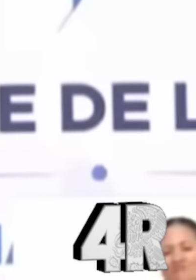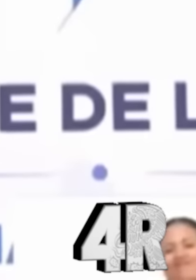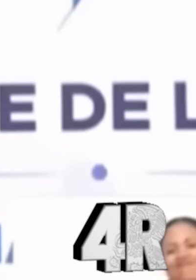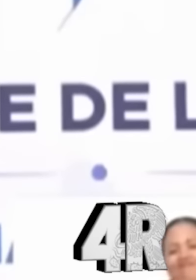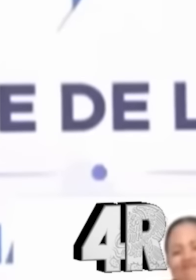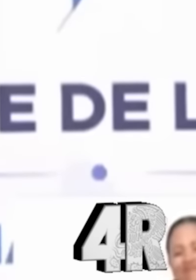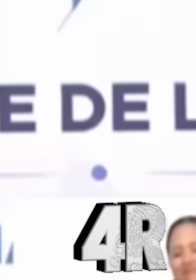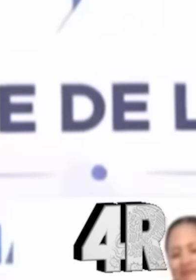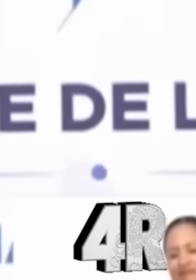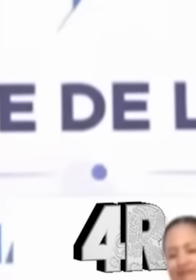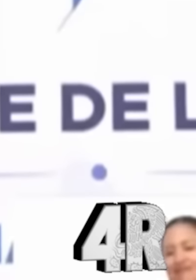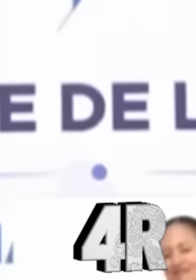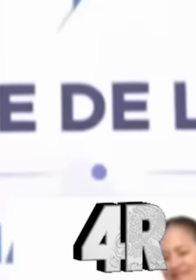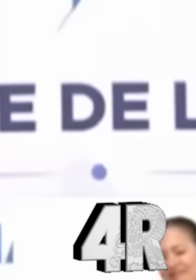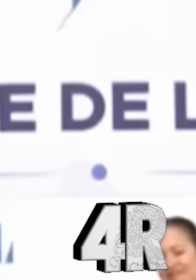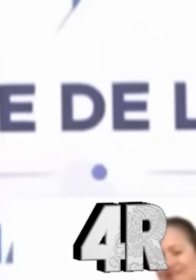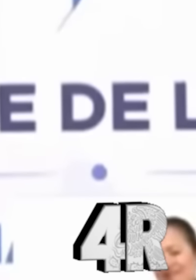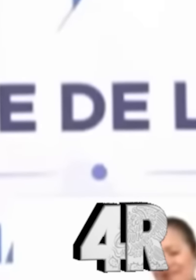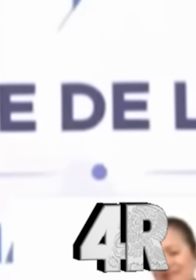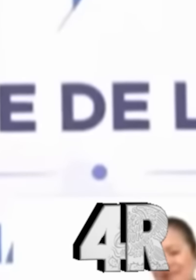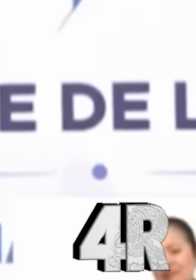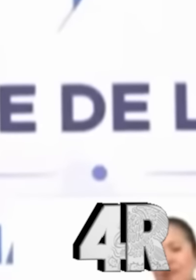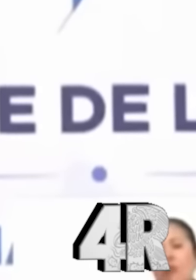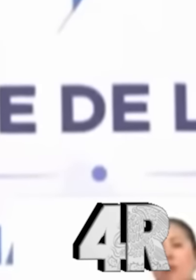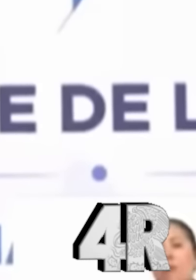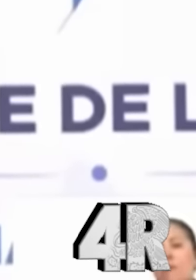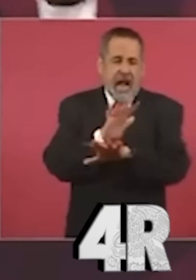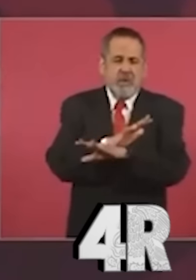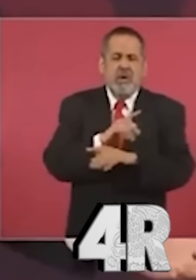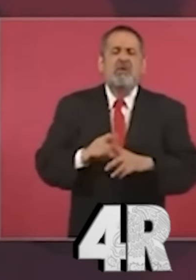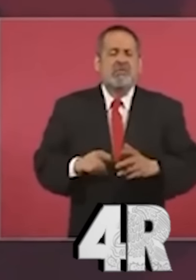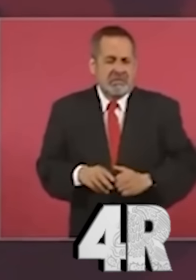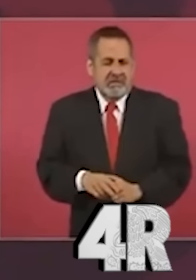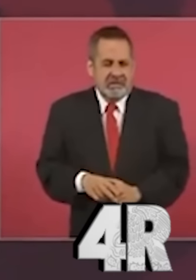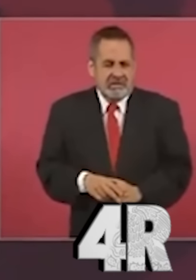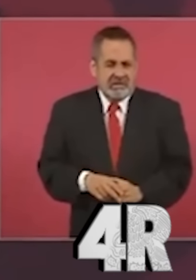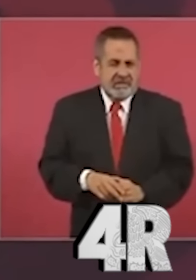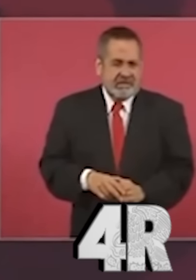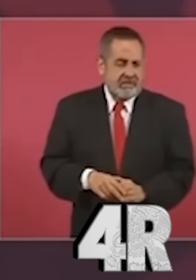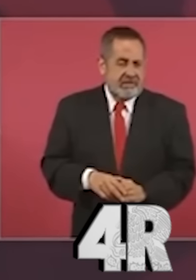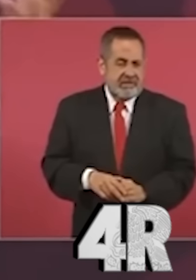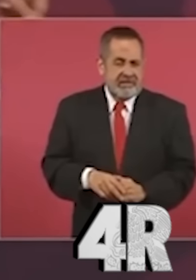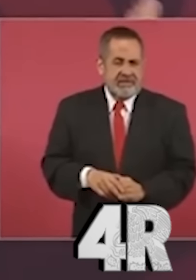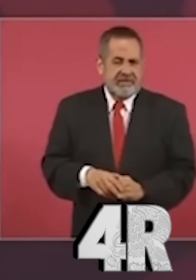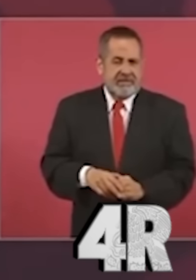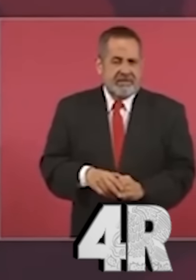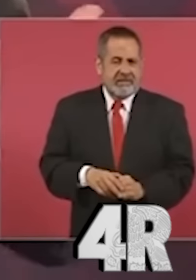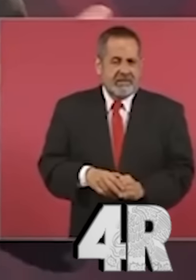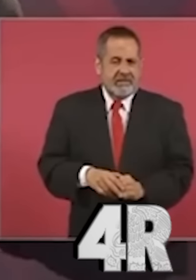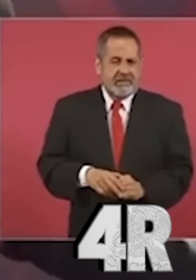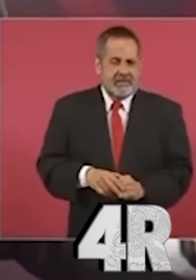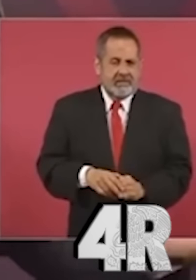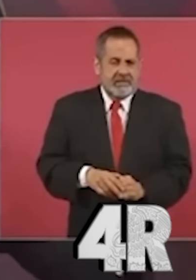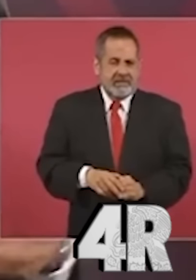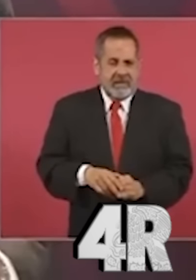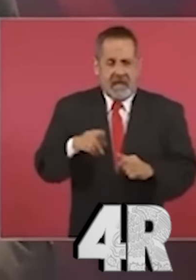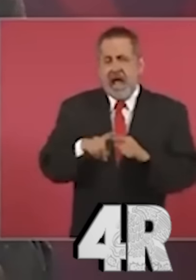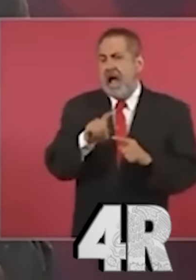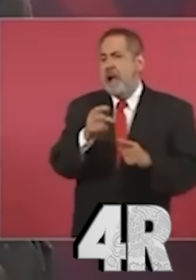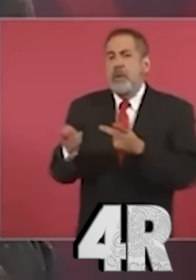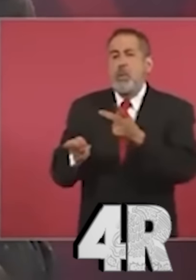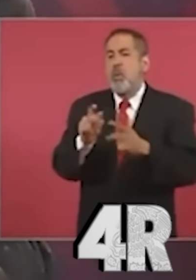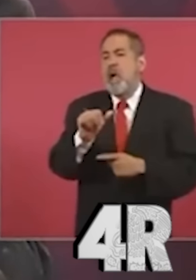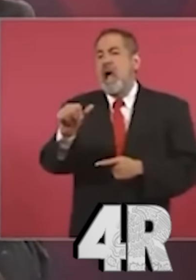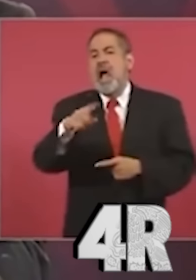ganar ni la jefatura de gobierno, ni las alcaldías, tampoco la fiscalía. Van a tener todo absolutamente perdido, porque